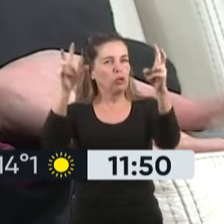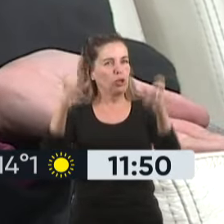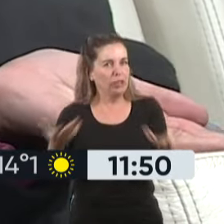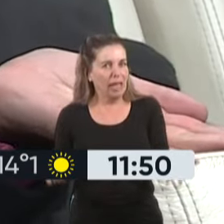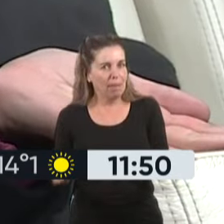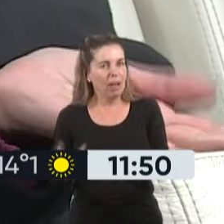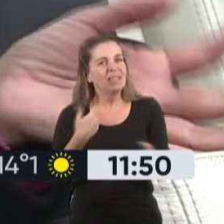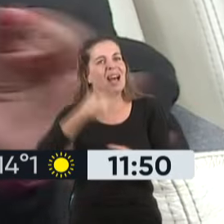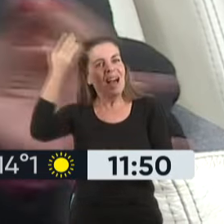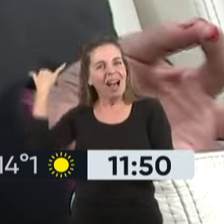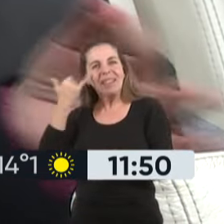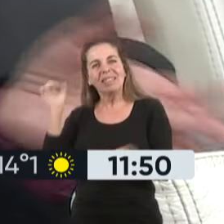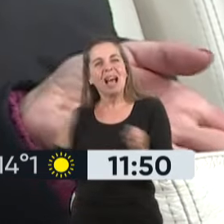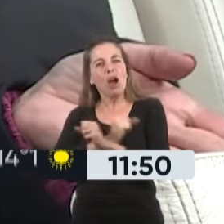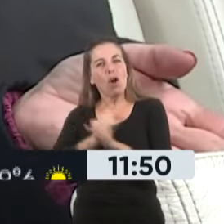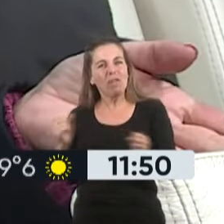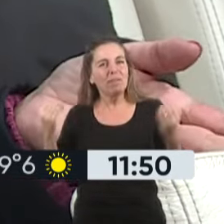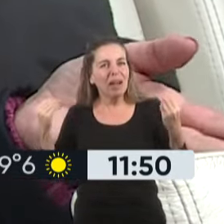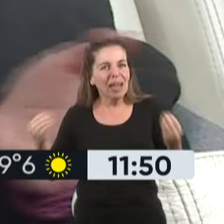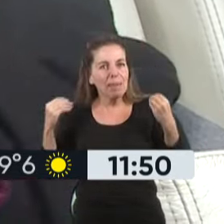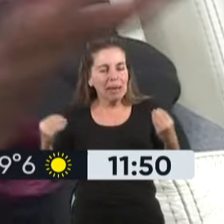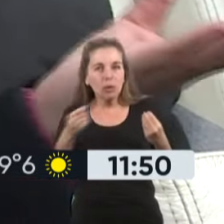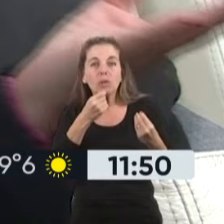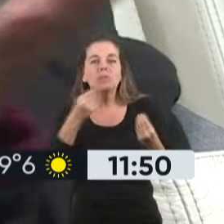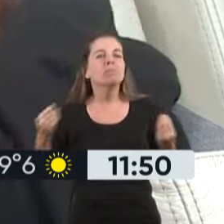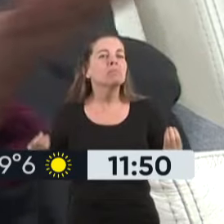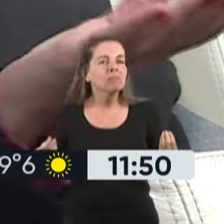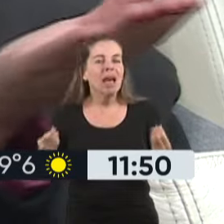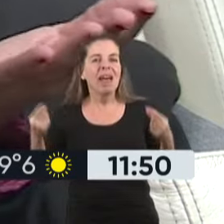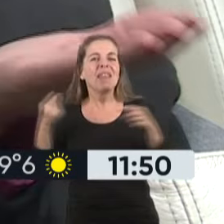haviam confirmado. Se tuvo alguma incidência essa